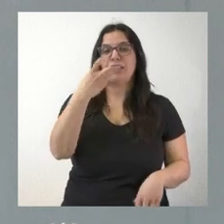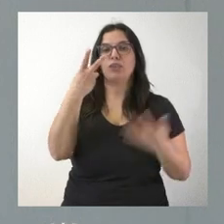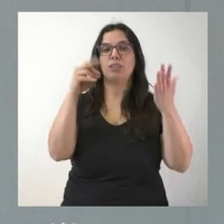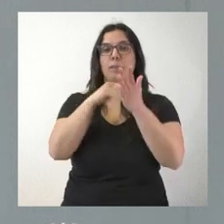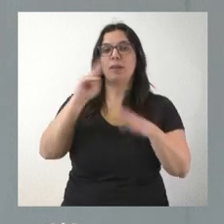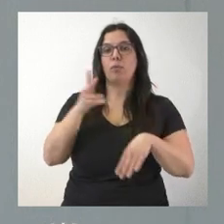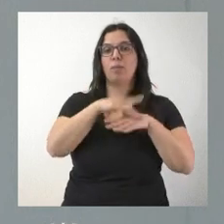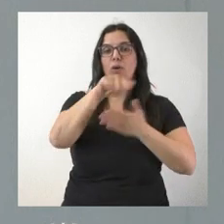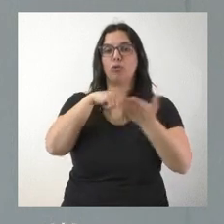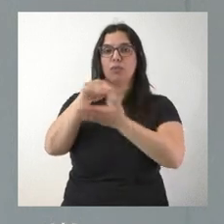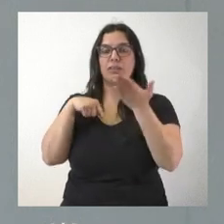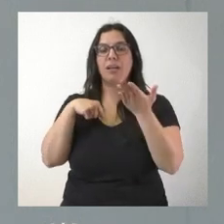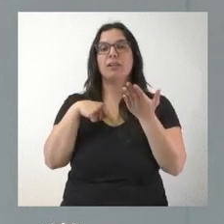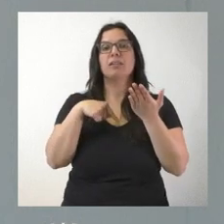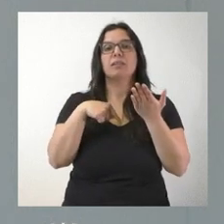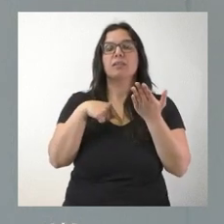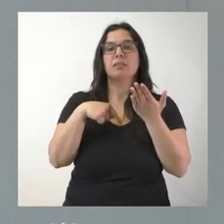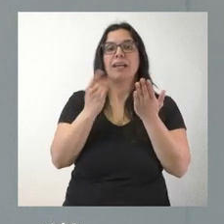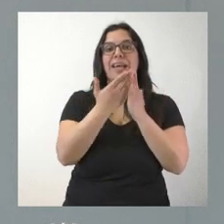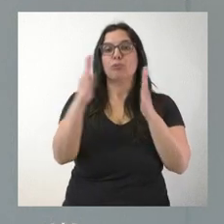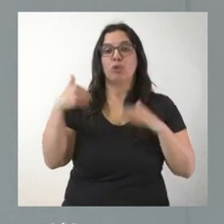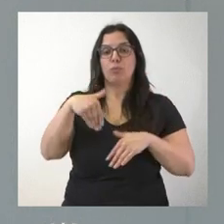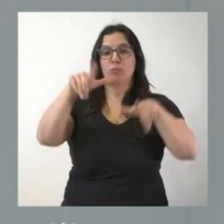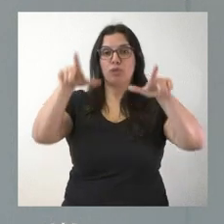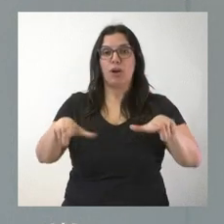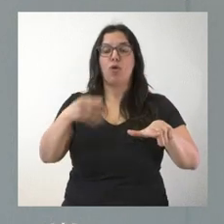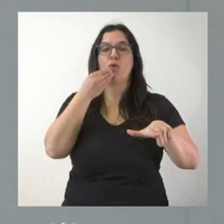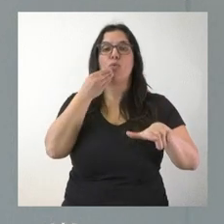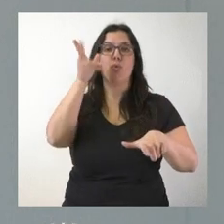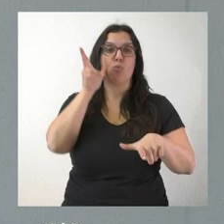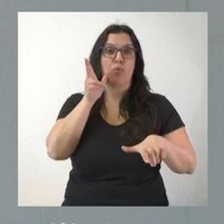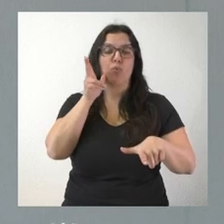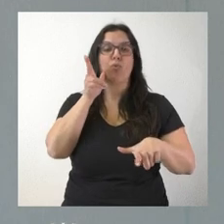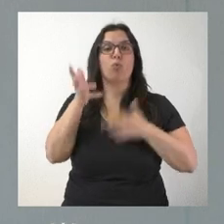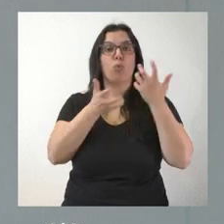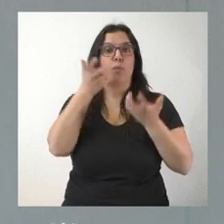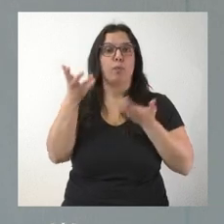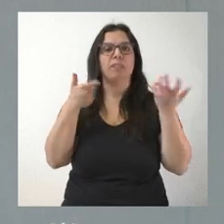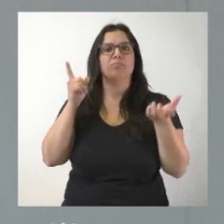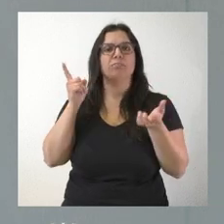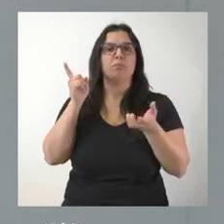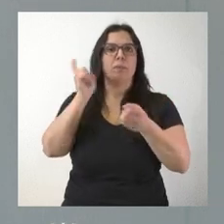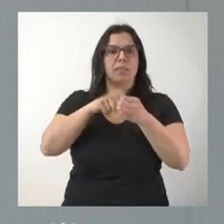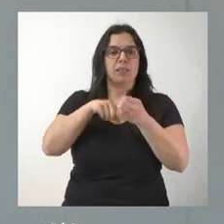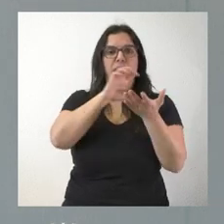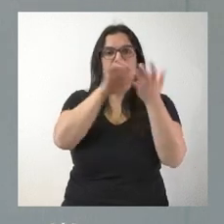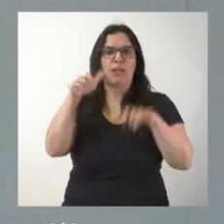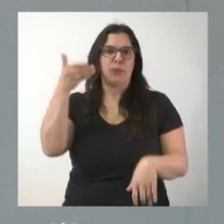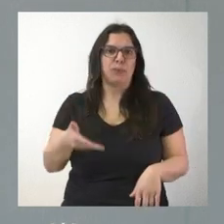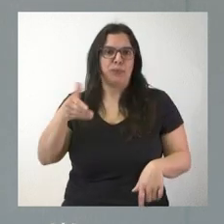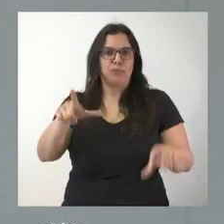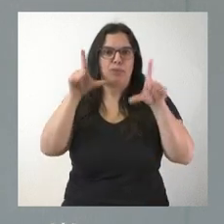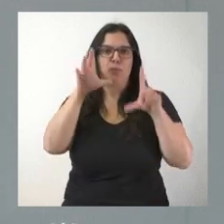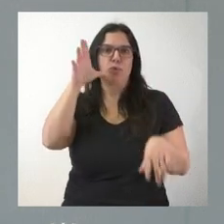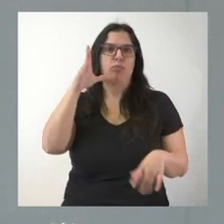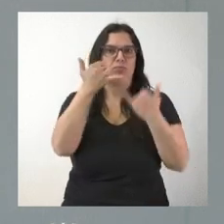euros para la contratación de la exposición del próximo salón gourmets en el evento donde participará Castilla y león de una forma relevante dada